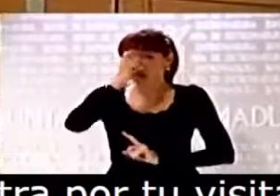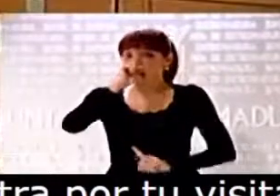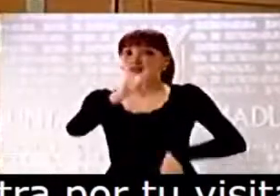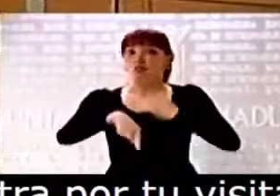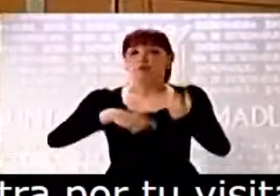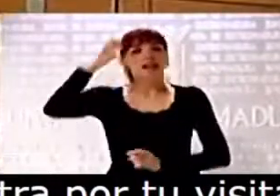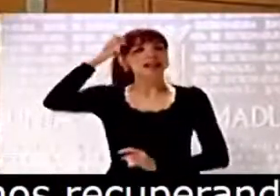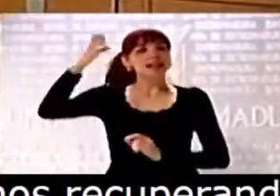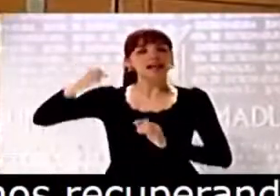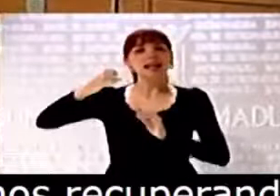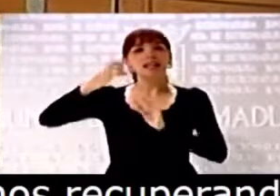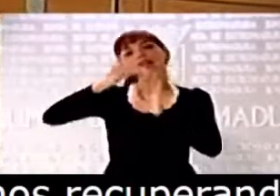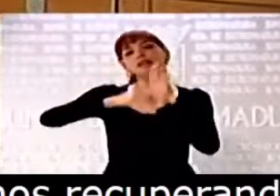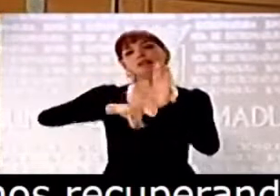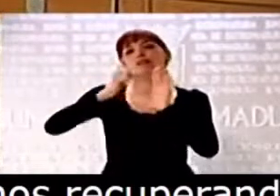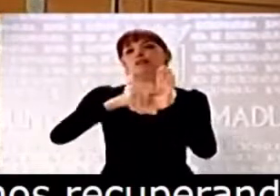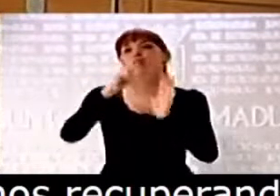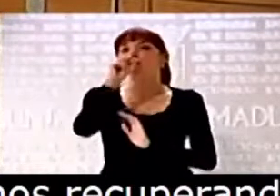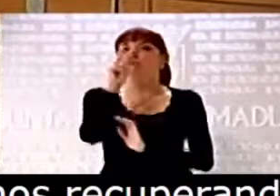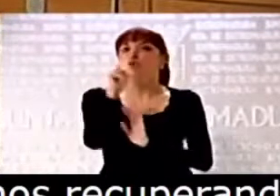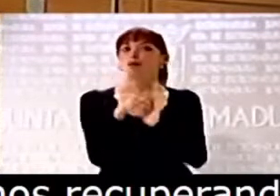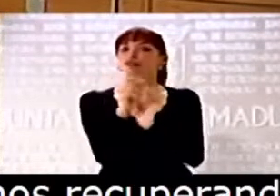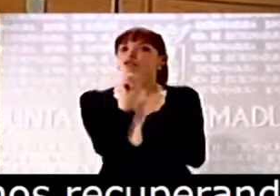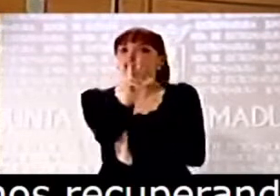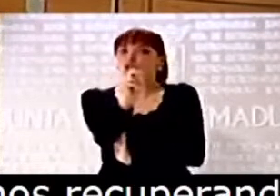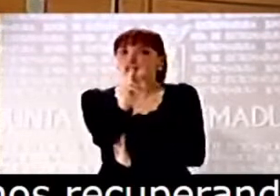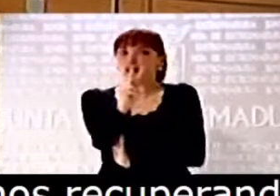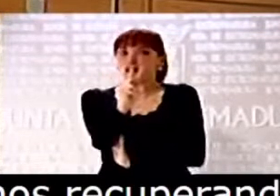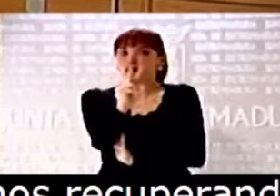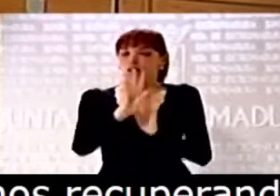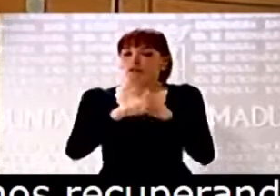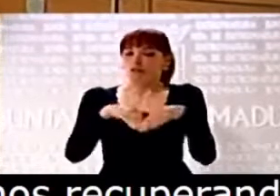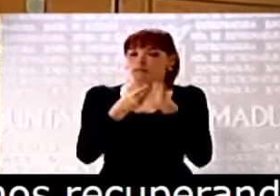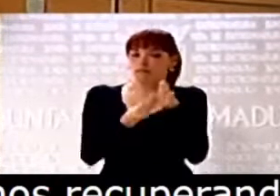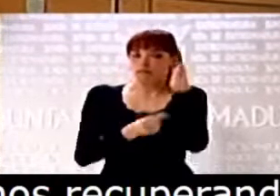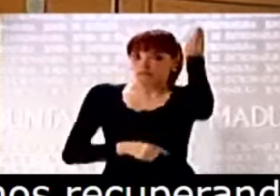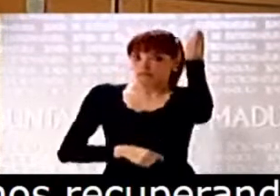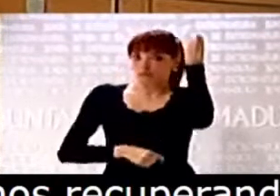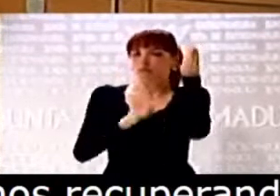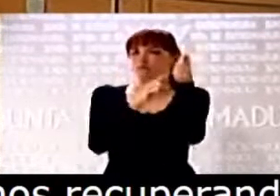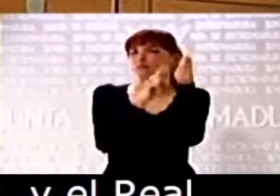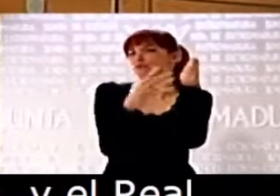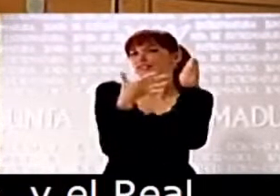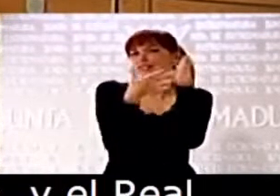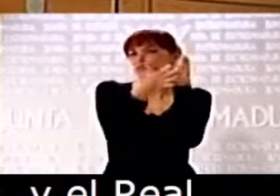Real Decreto Ley 20 de 2012, de lo que era o de lo que significaba